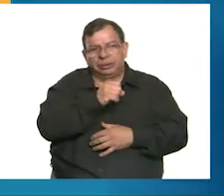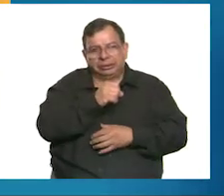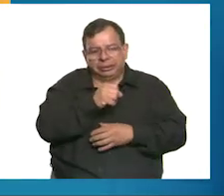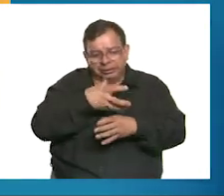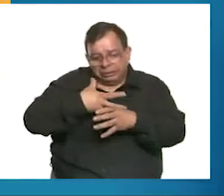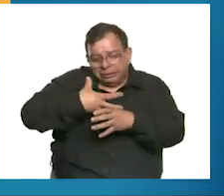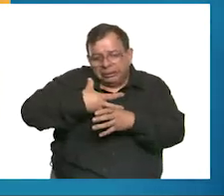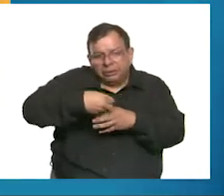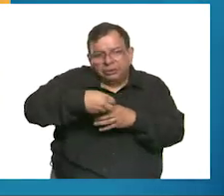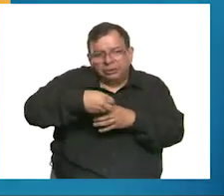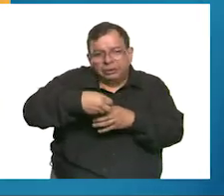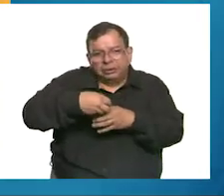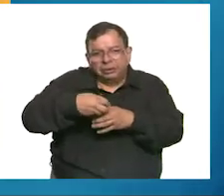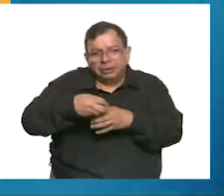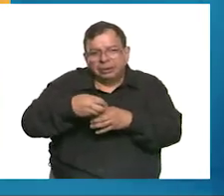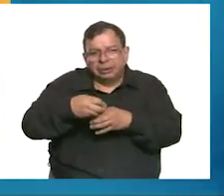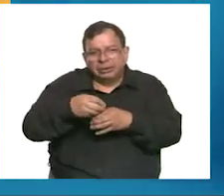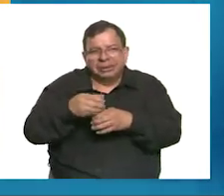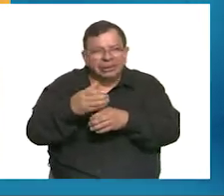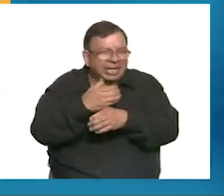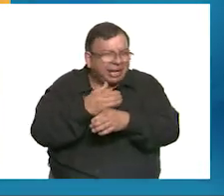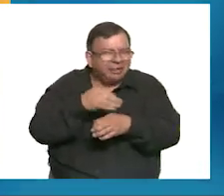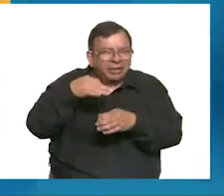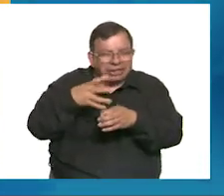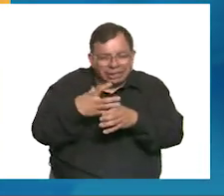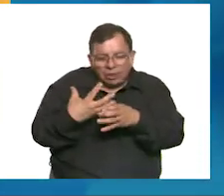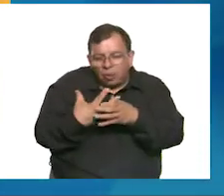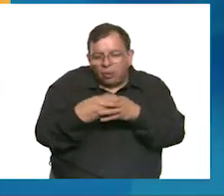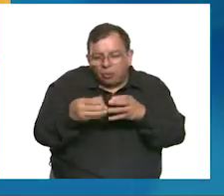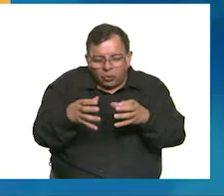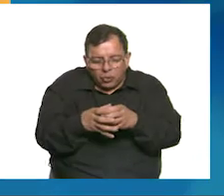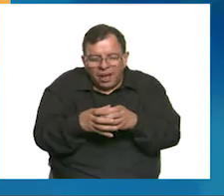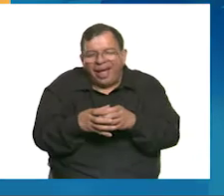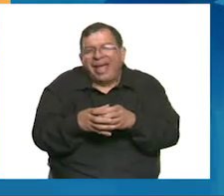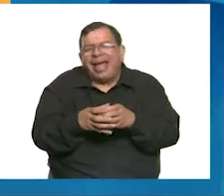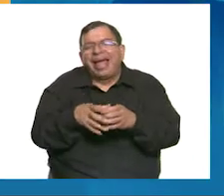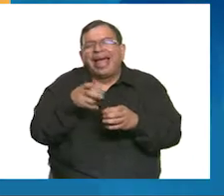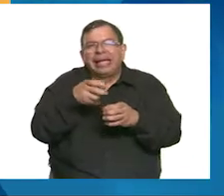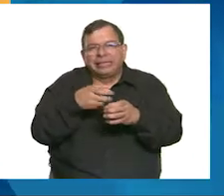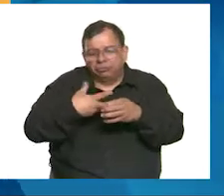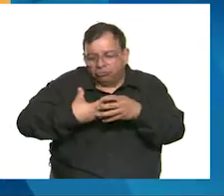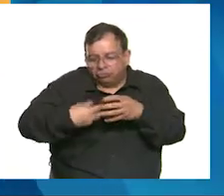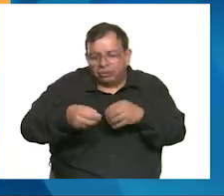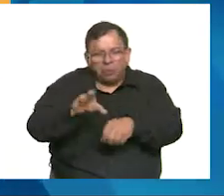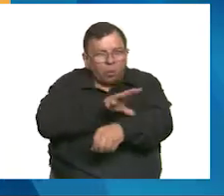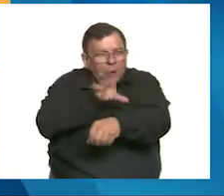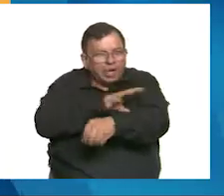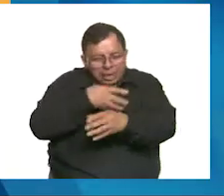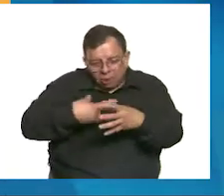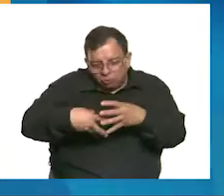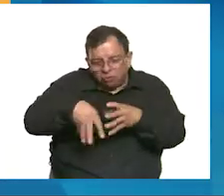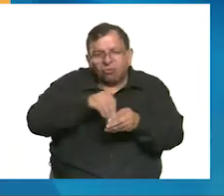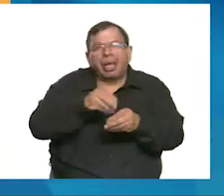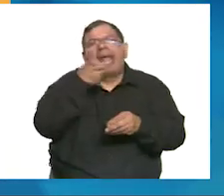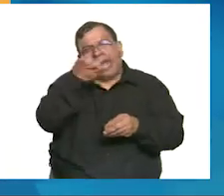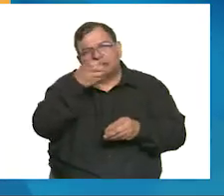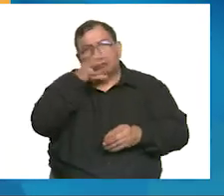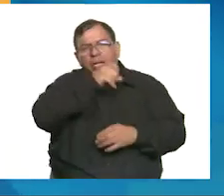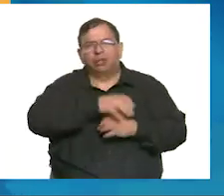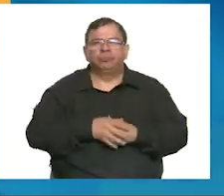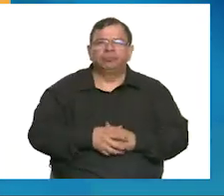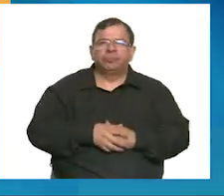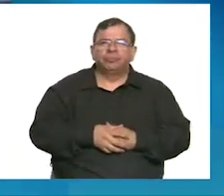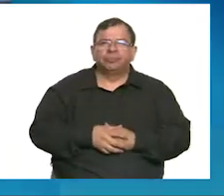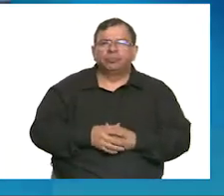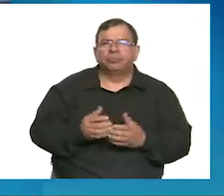transferencia que va del café calientito o el té calientito a tus manos. Ese flujo de energía, eso es el calor. Ahora